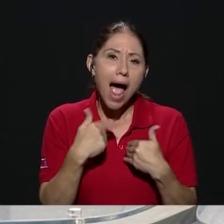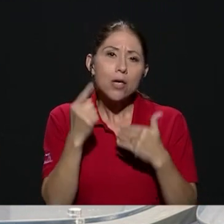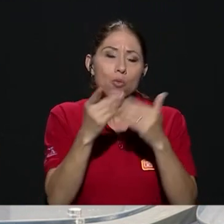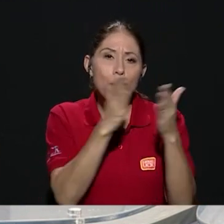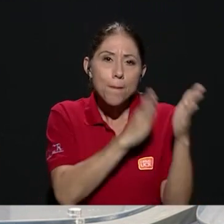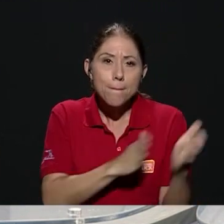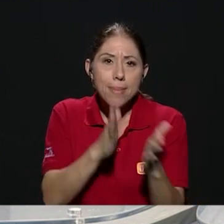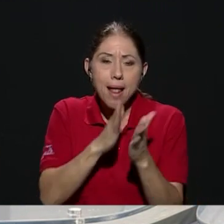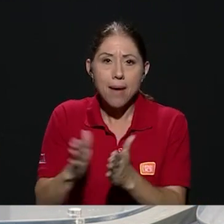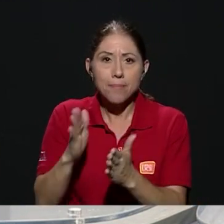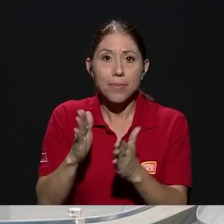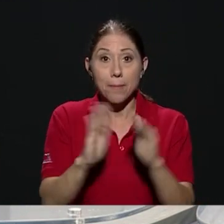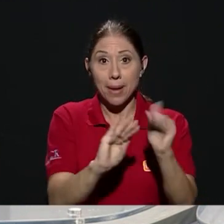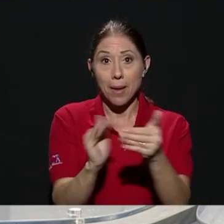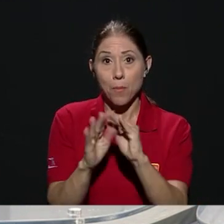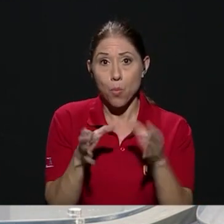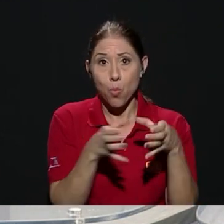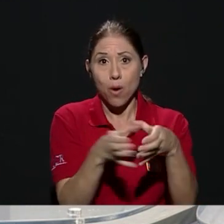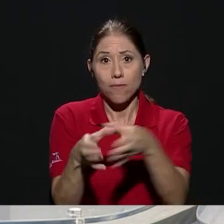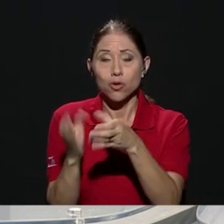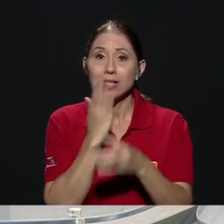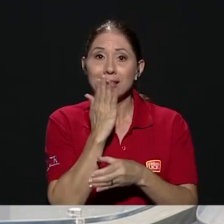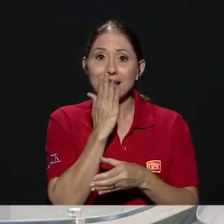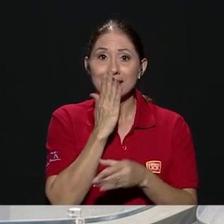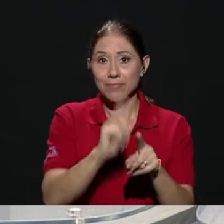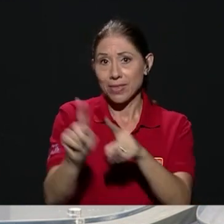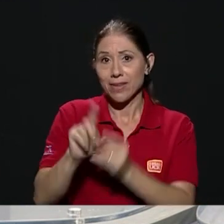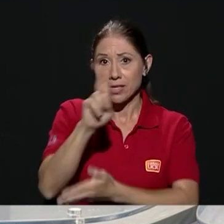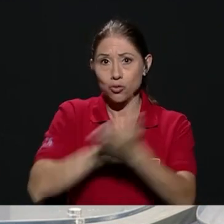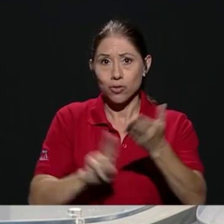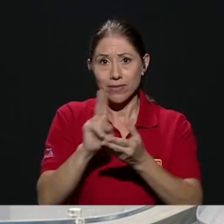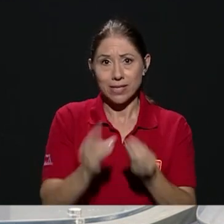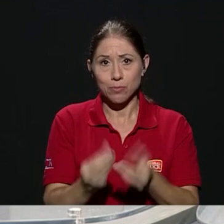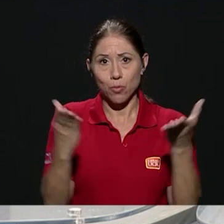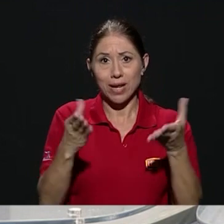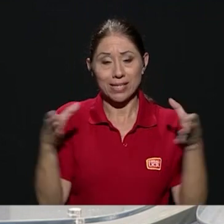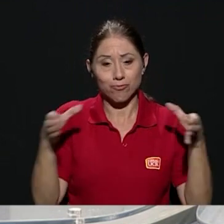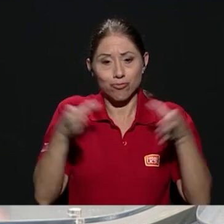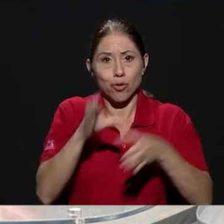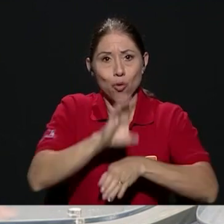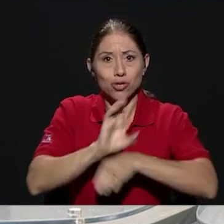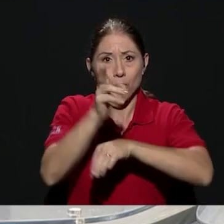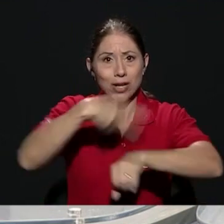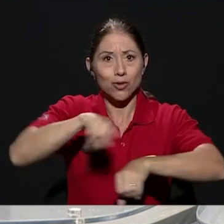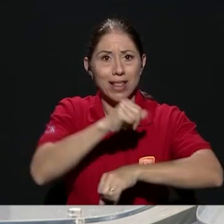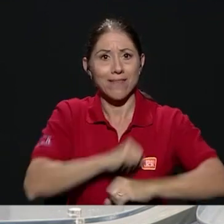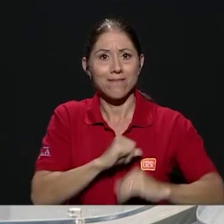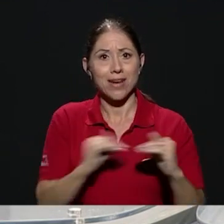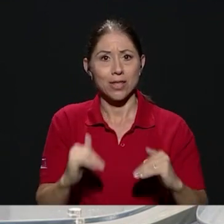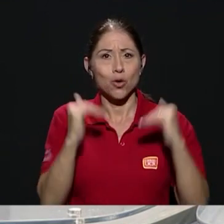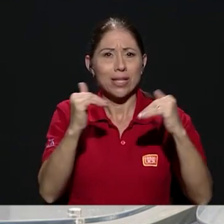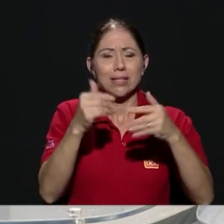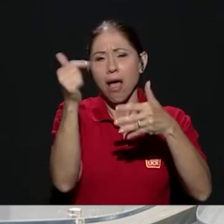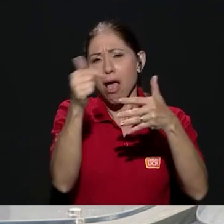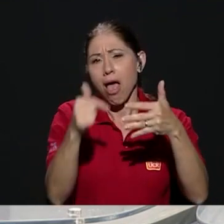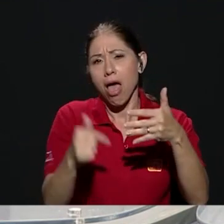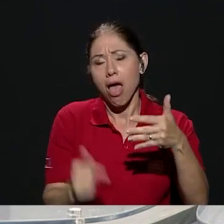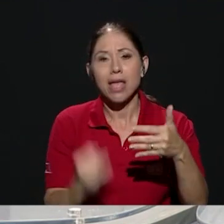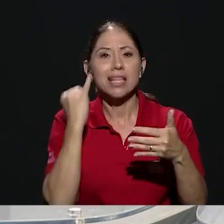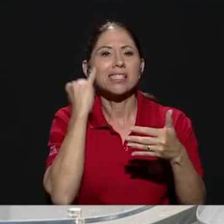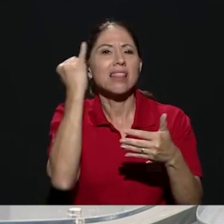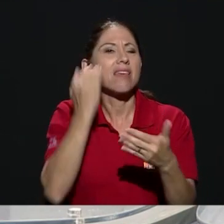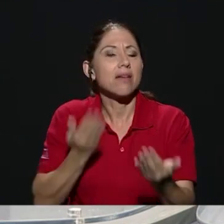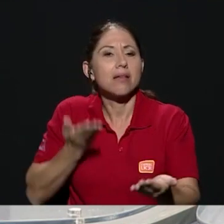pueblos indígenas que se está desarrollando en las universidades públicas en el marco del Consejo Nacional de Rectores, y hay un sinfín de iniciativas que lo que hacen es